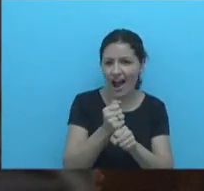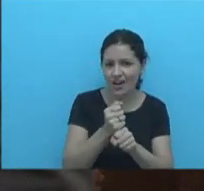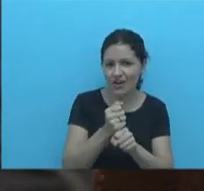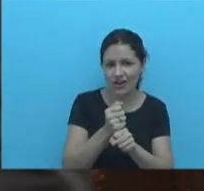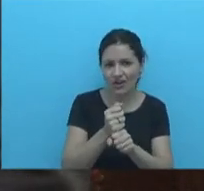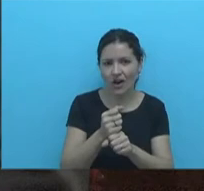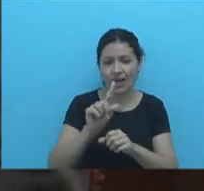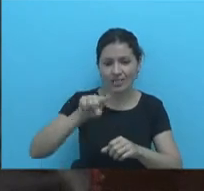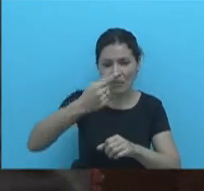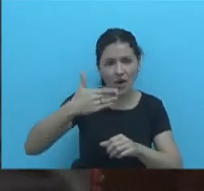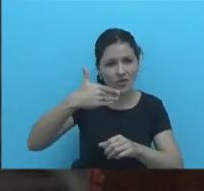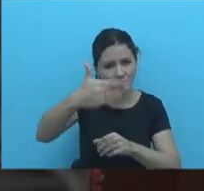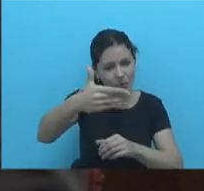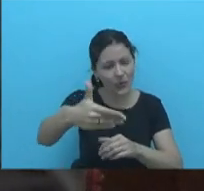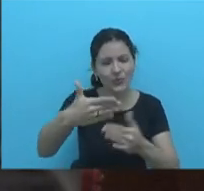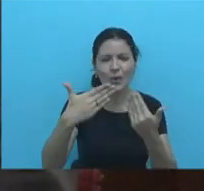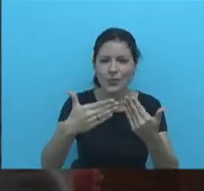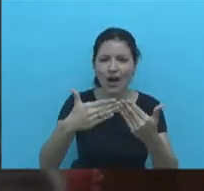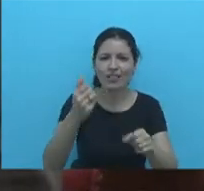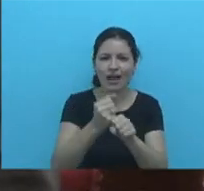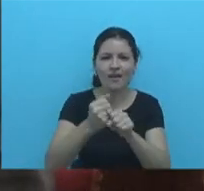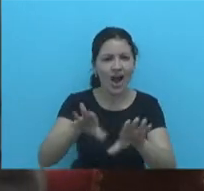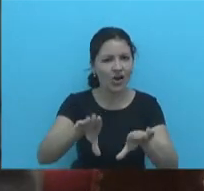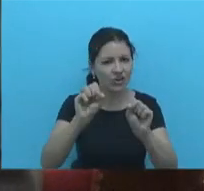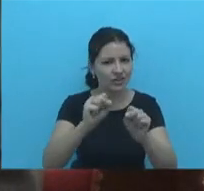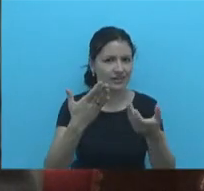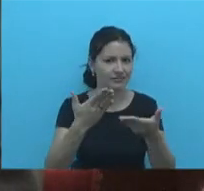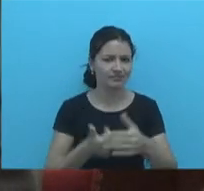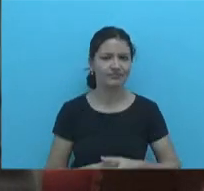sirva para insertarse en el mercado laboral. Diputado.